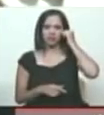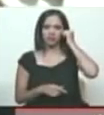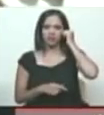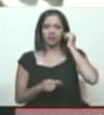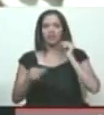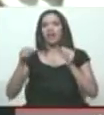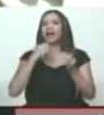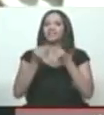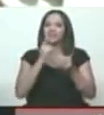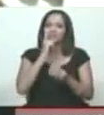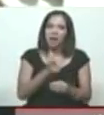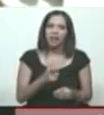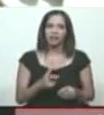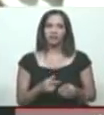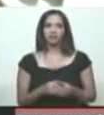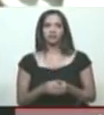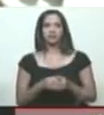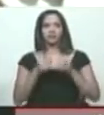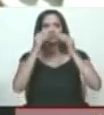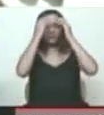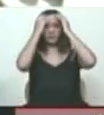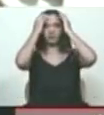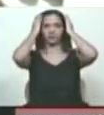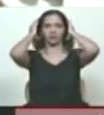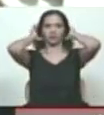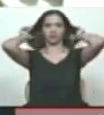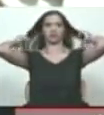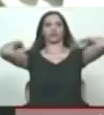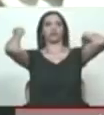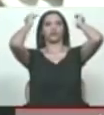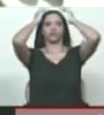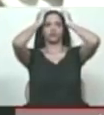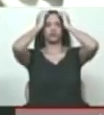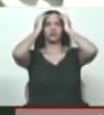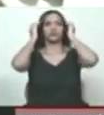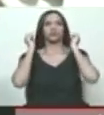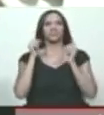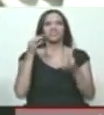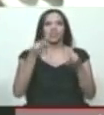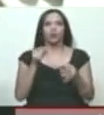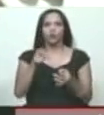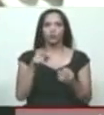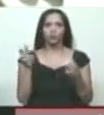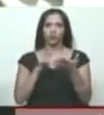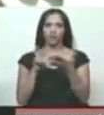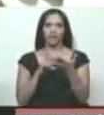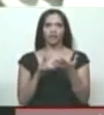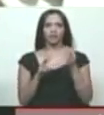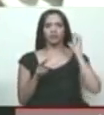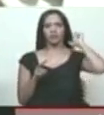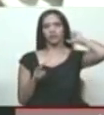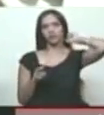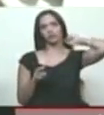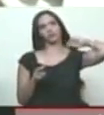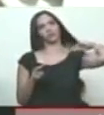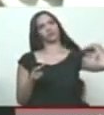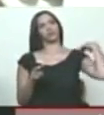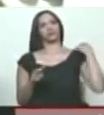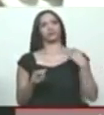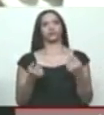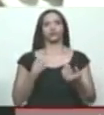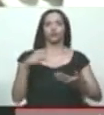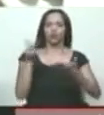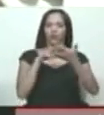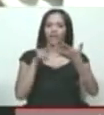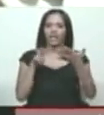dañar. Y esto es una cosa, Diosdado, te lo comento, seguramente tú lo leíste por ahí. Yo lo leí en el portal de noticias Russia Today,